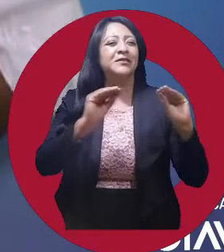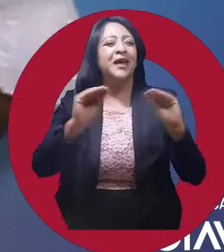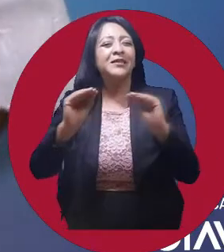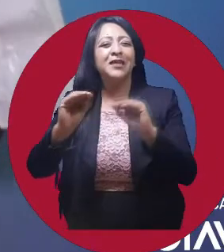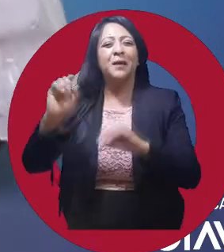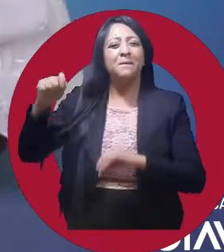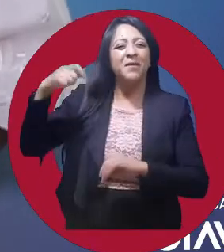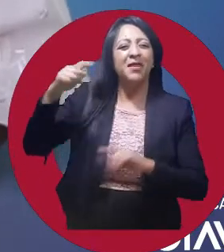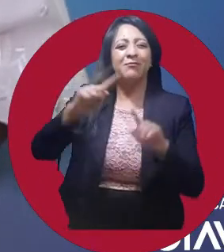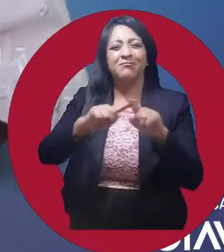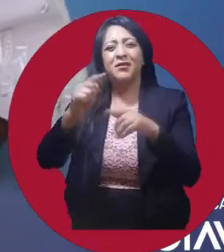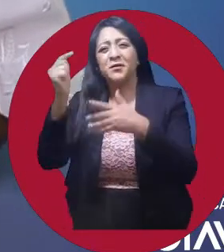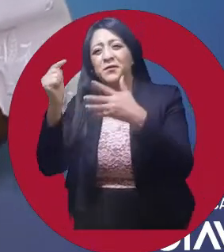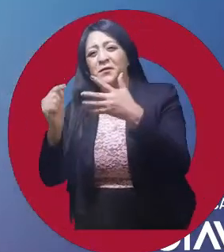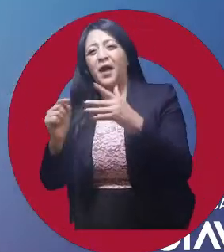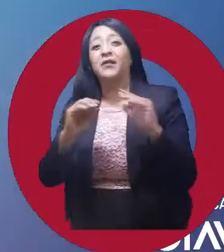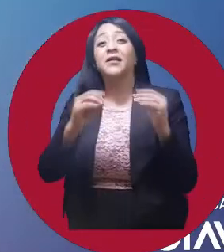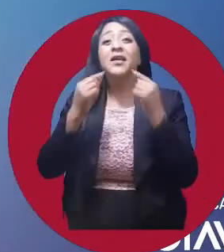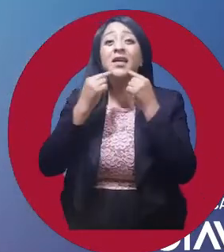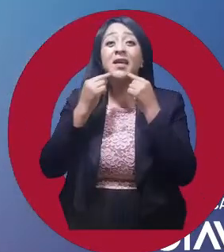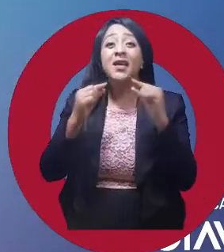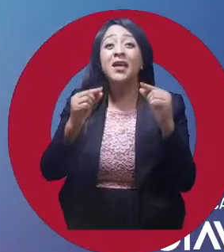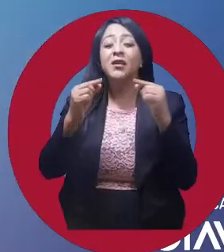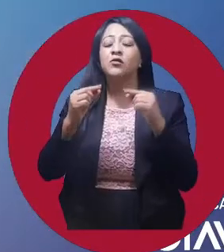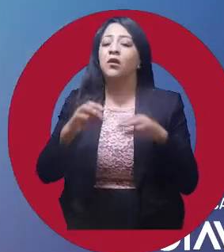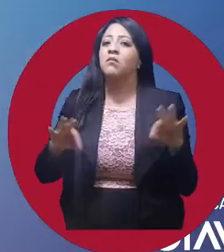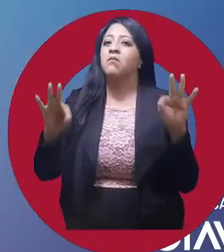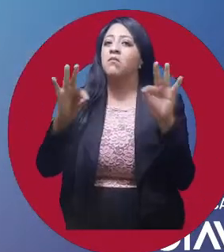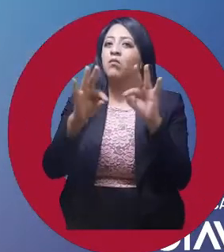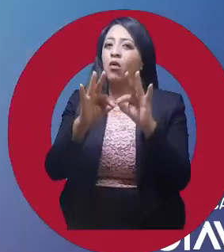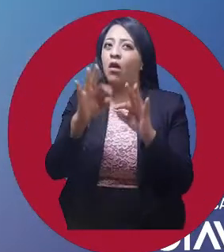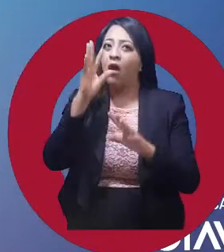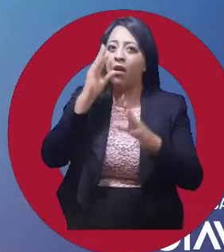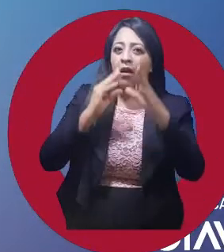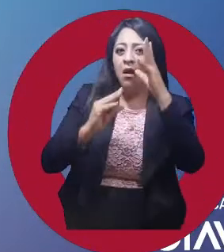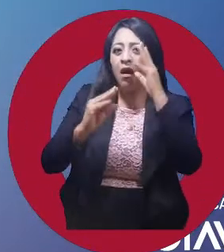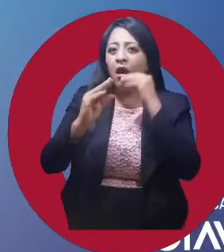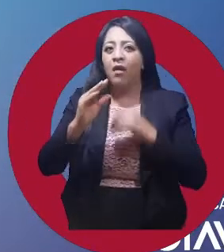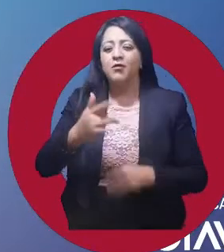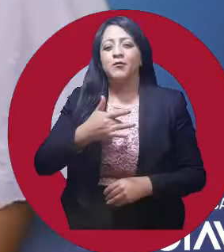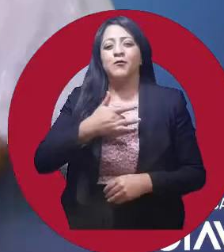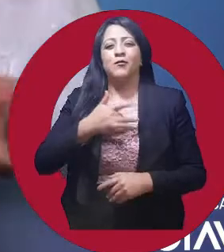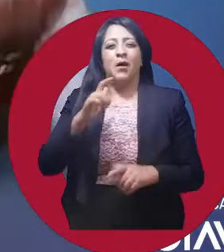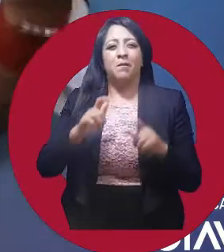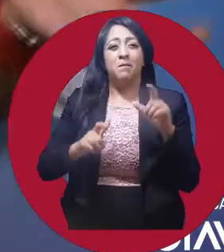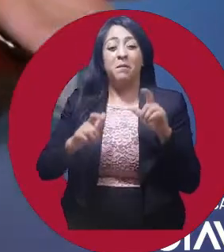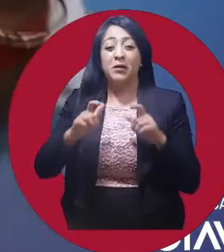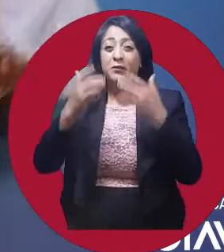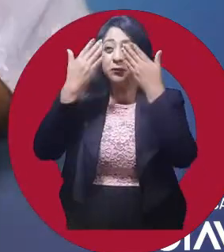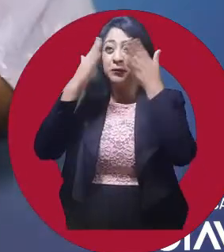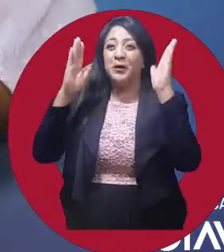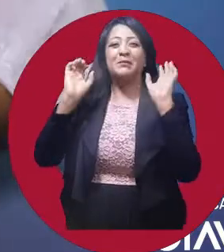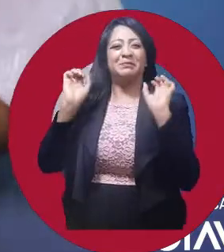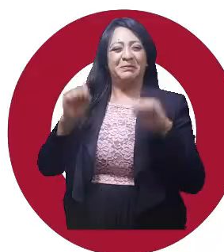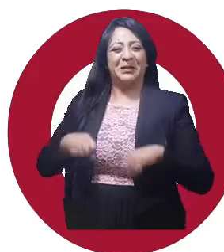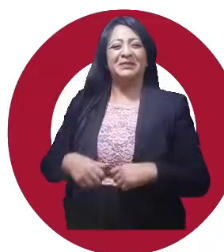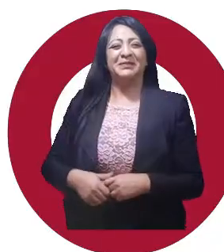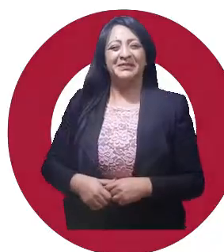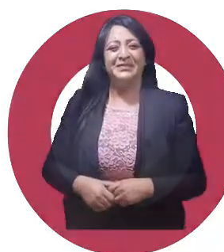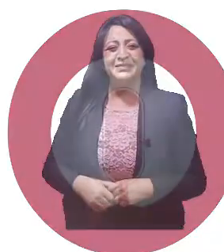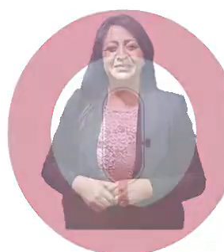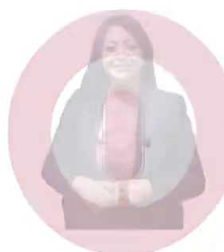Yachacupashu, con microvideos que, en su fase inicial, busca visibilizar la presencia del quichua y a despertar el interés por el aprendizaje del